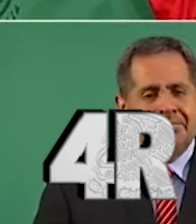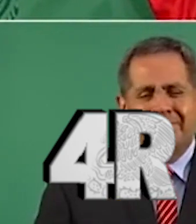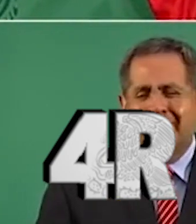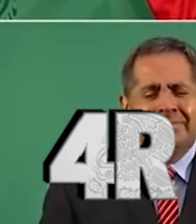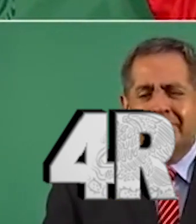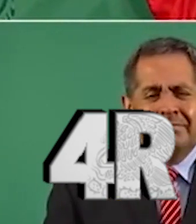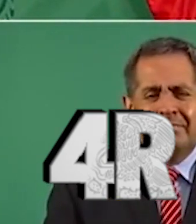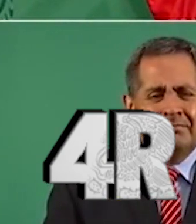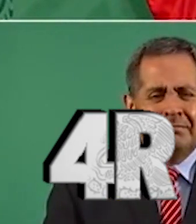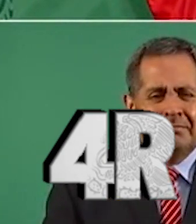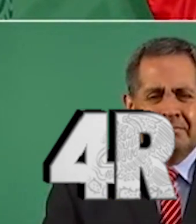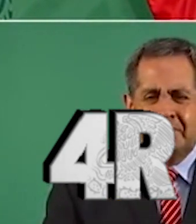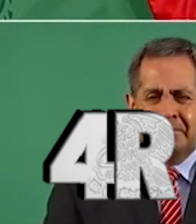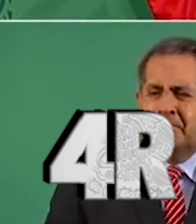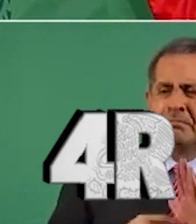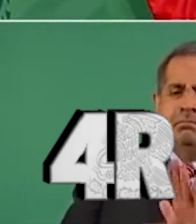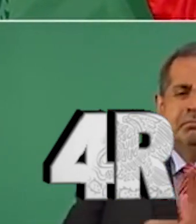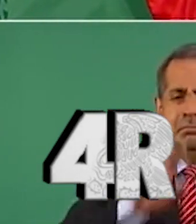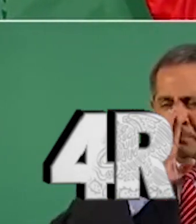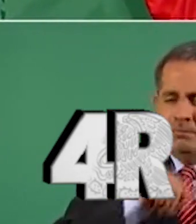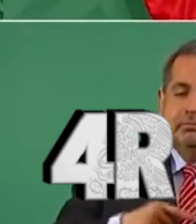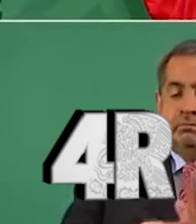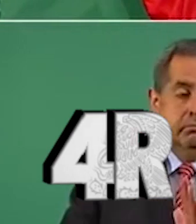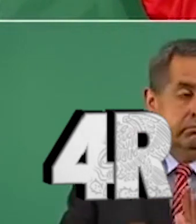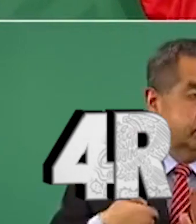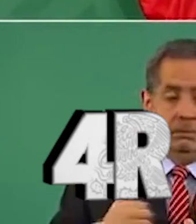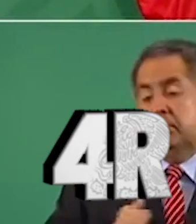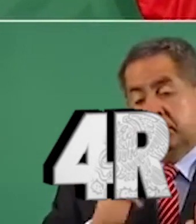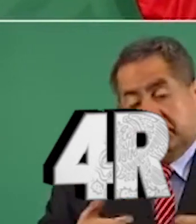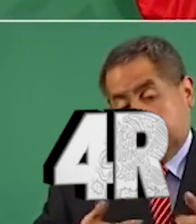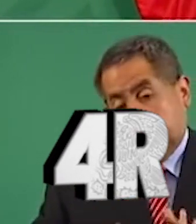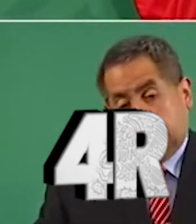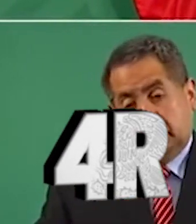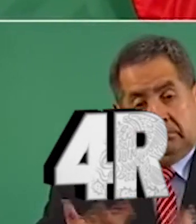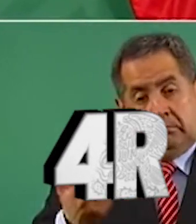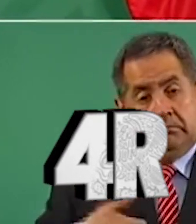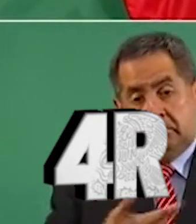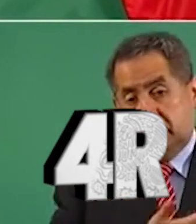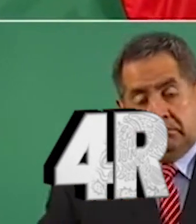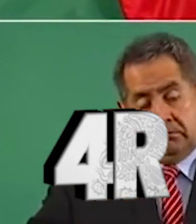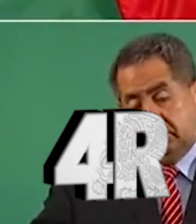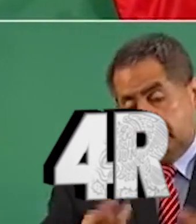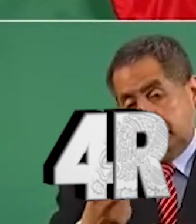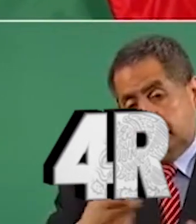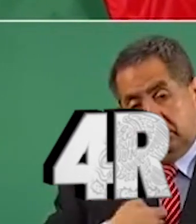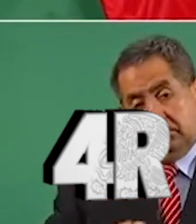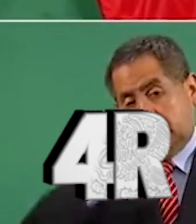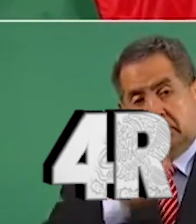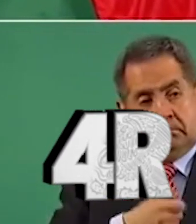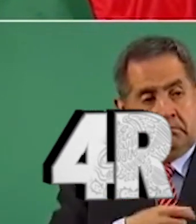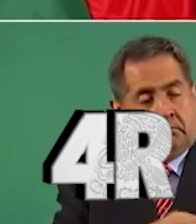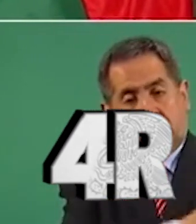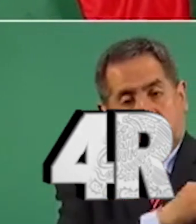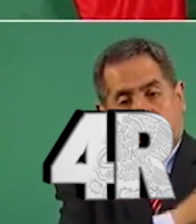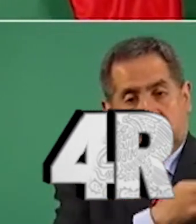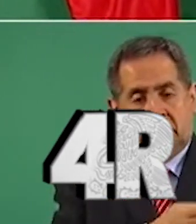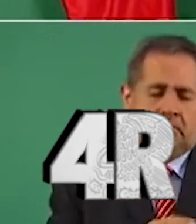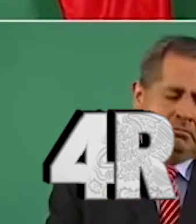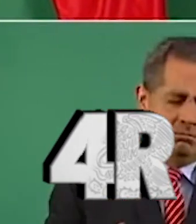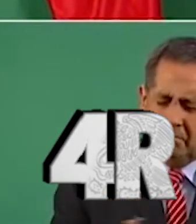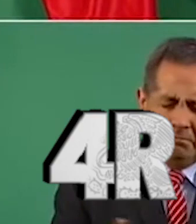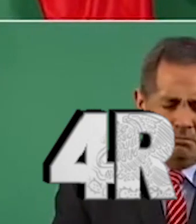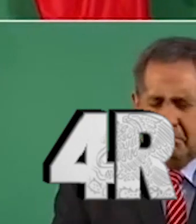el mal ejemplo de que, como soy el presidente, a mí me tienen que vacunar